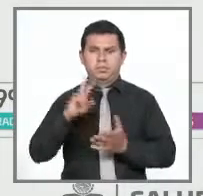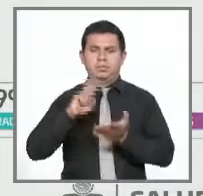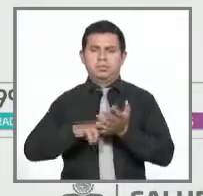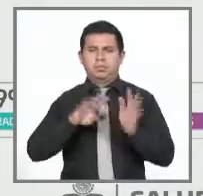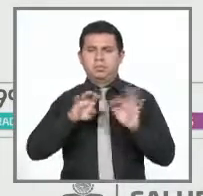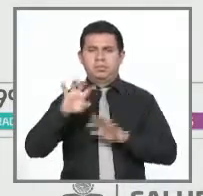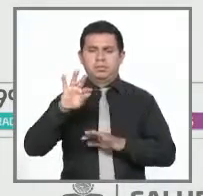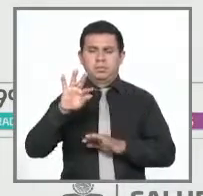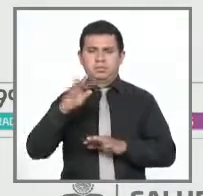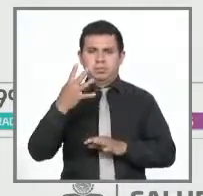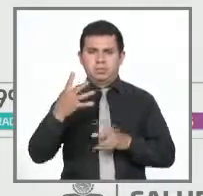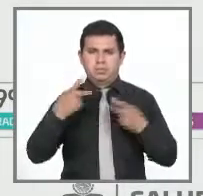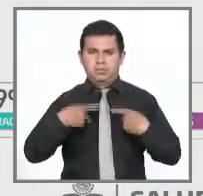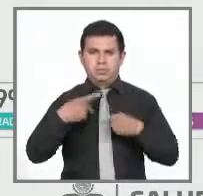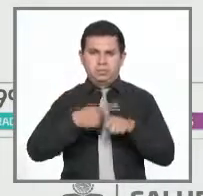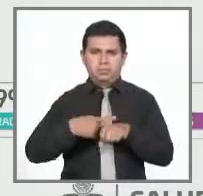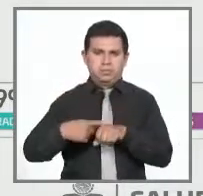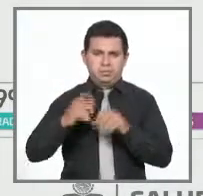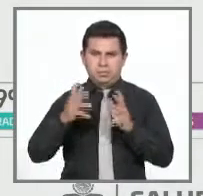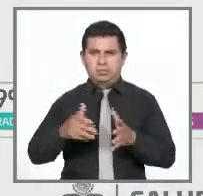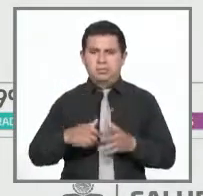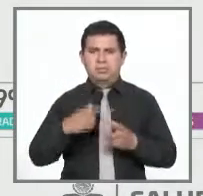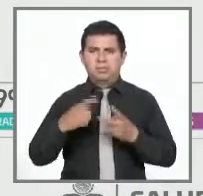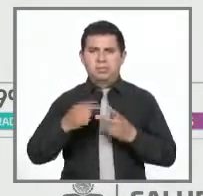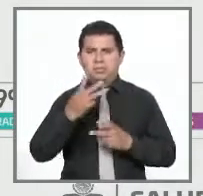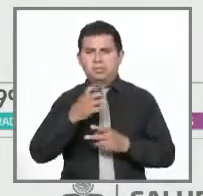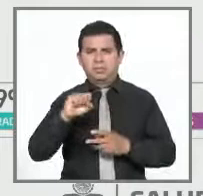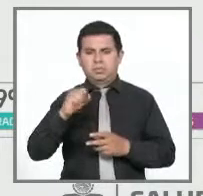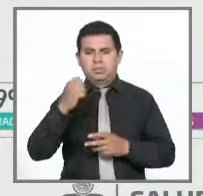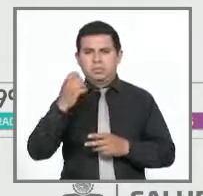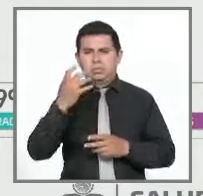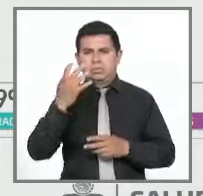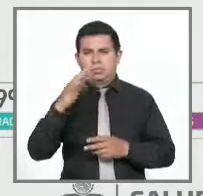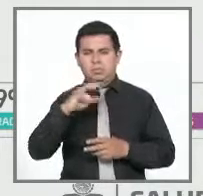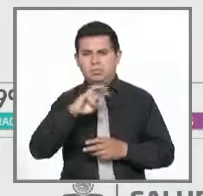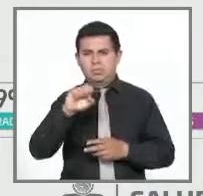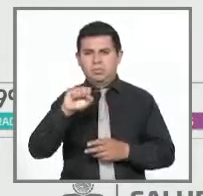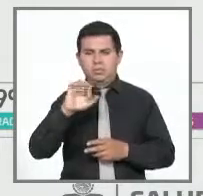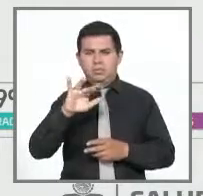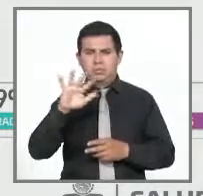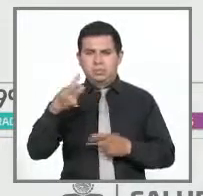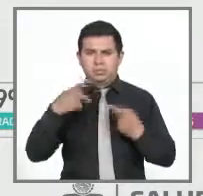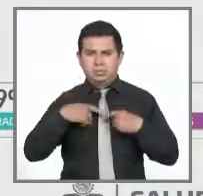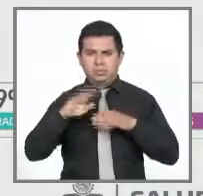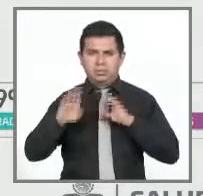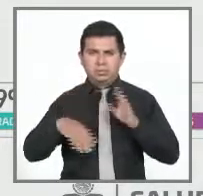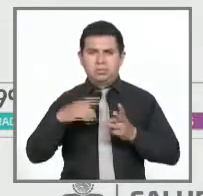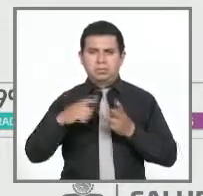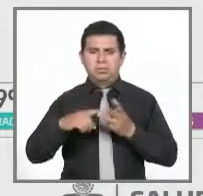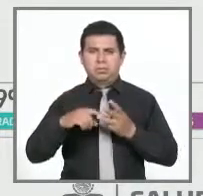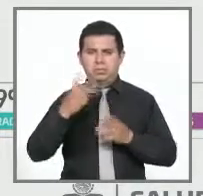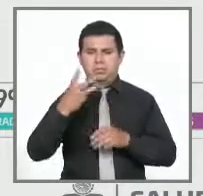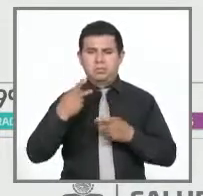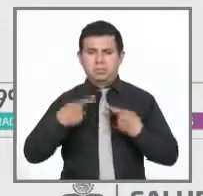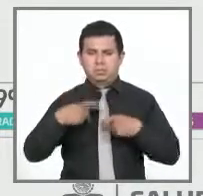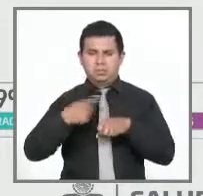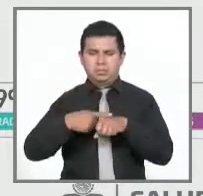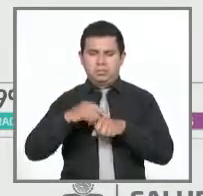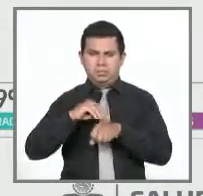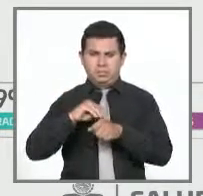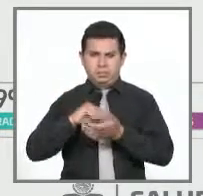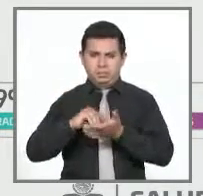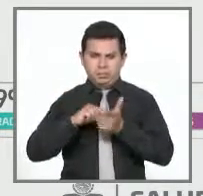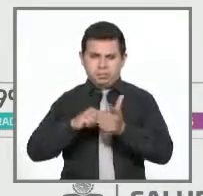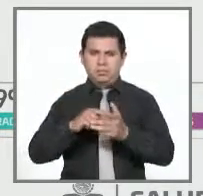944 casos confirmados 367 55 defunciones tres activos jurisdicción